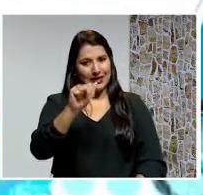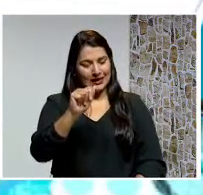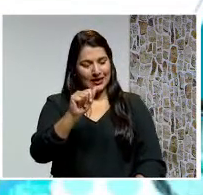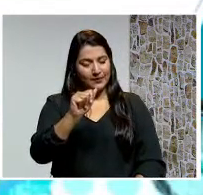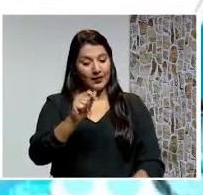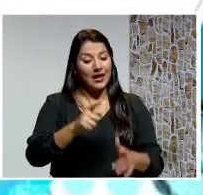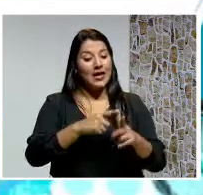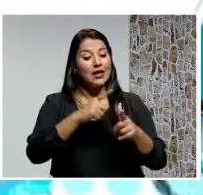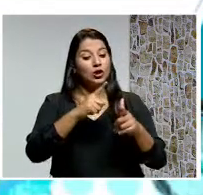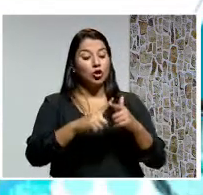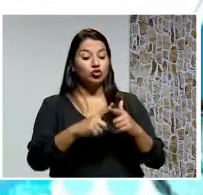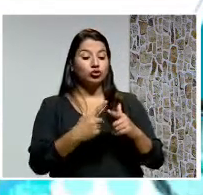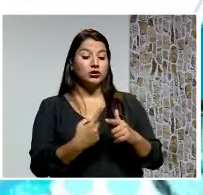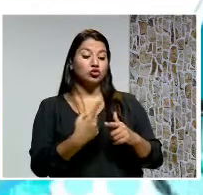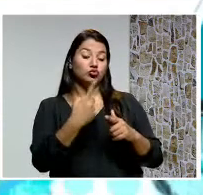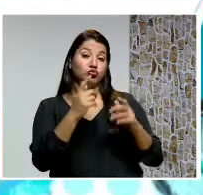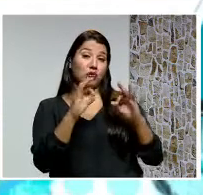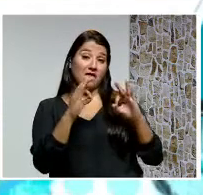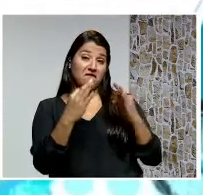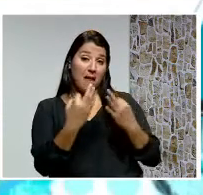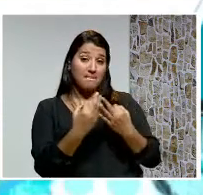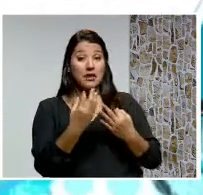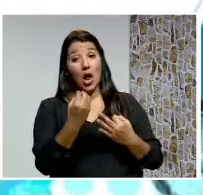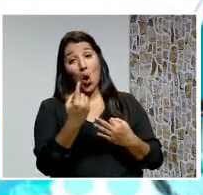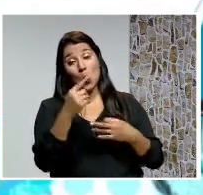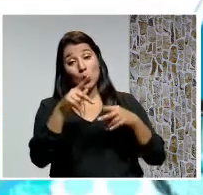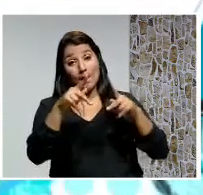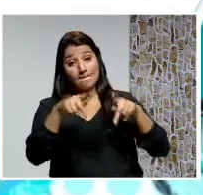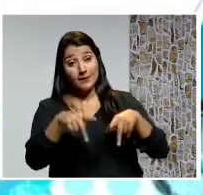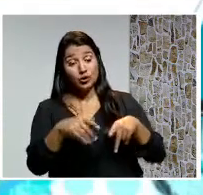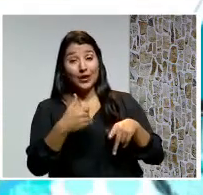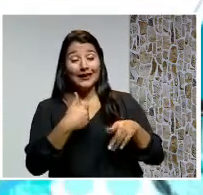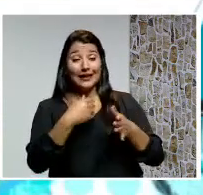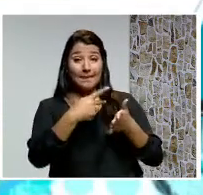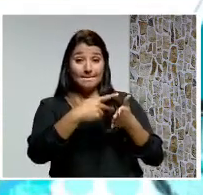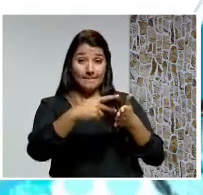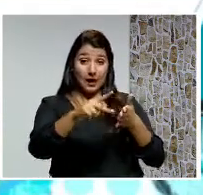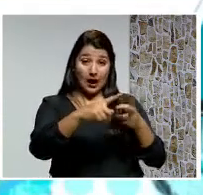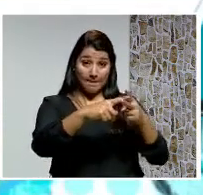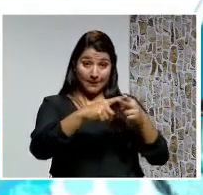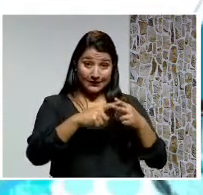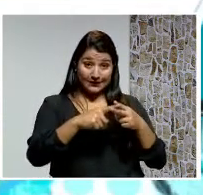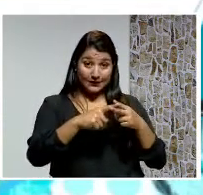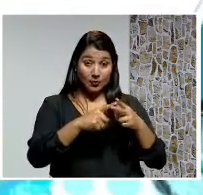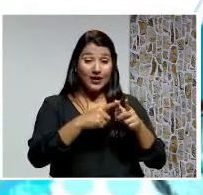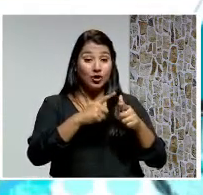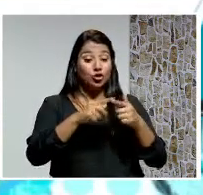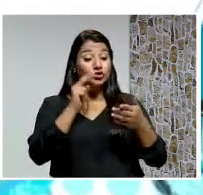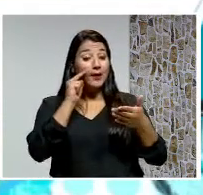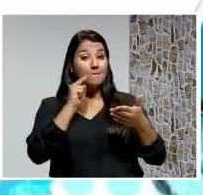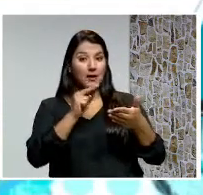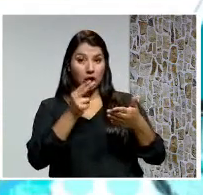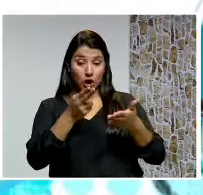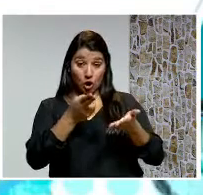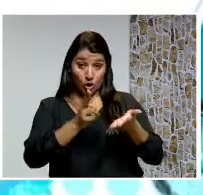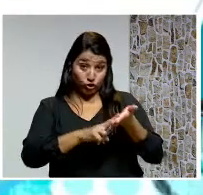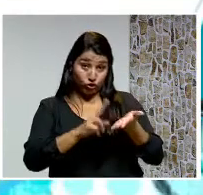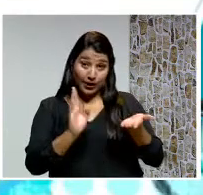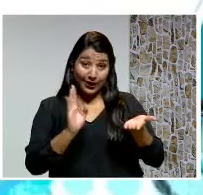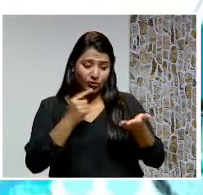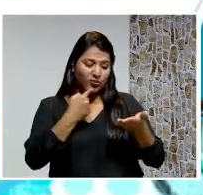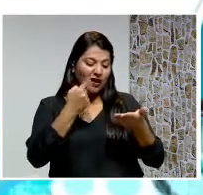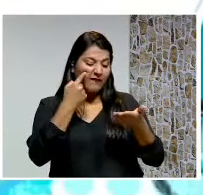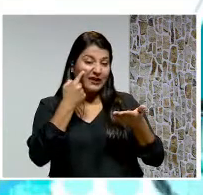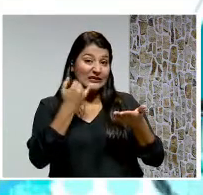Gracias, doña Roxana, lo que debería hacer una familia o una persona que tiene una obligación bancaria es revisar su contrato, ¿verdad? Así es, revisar su